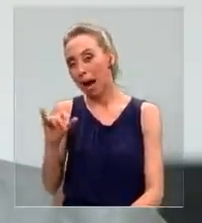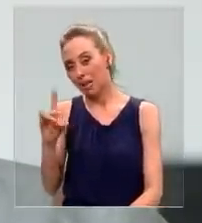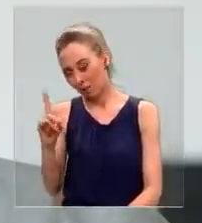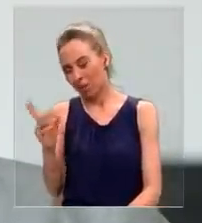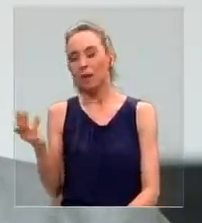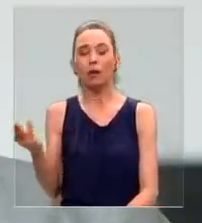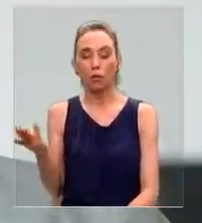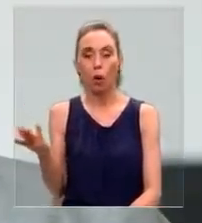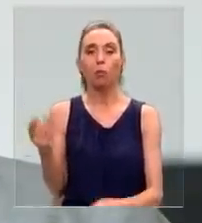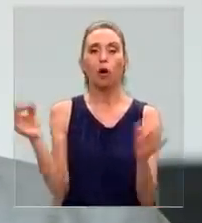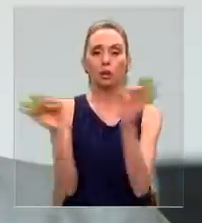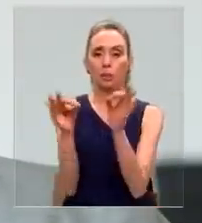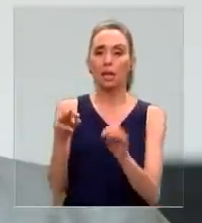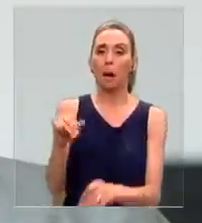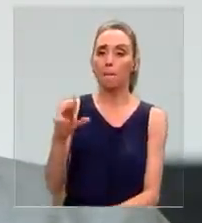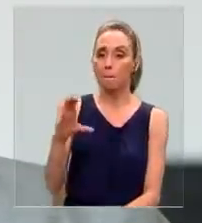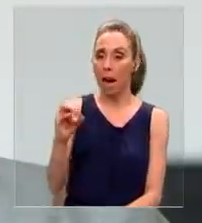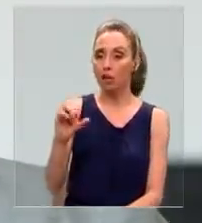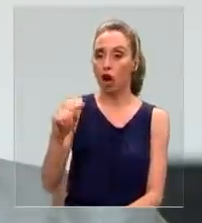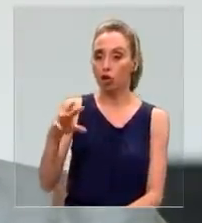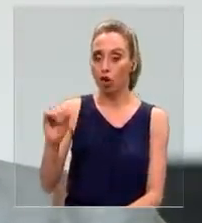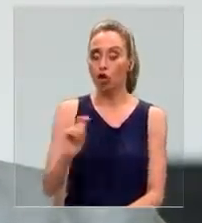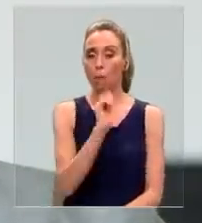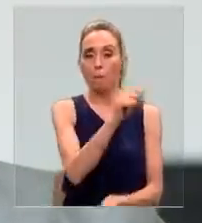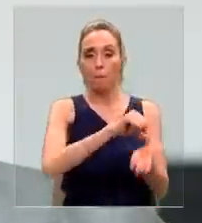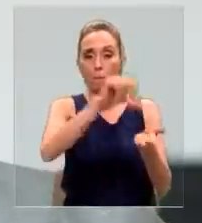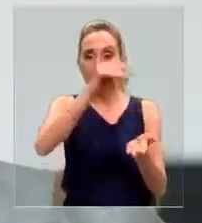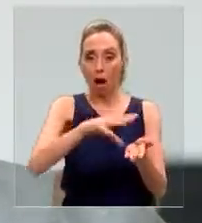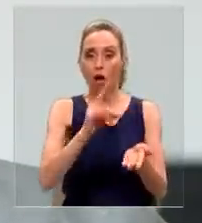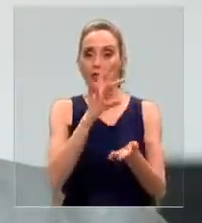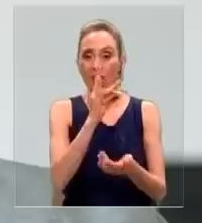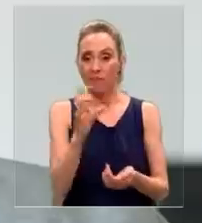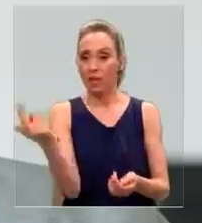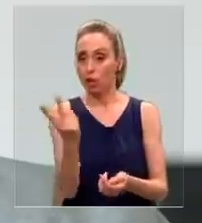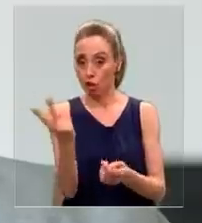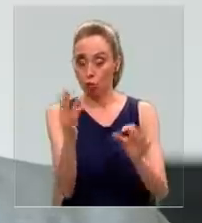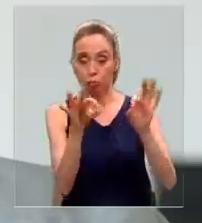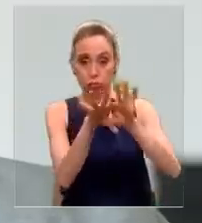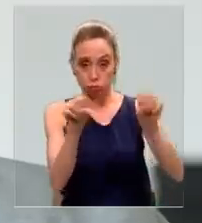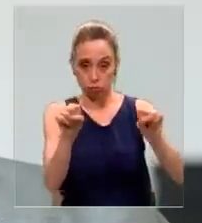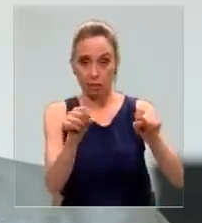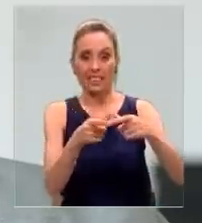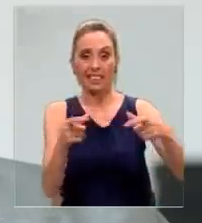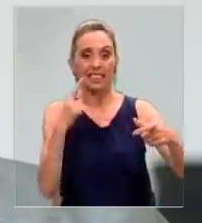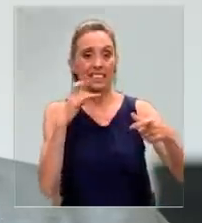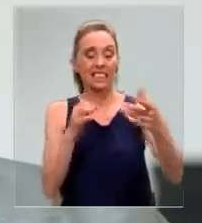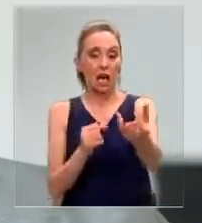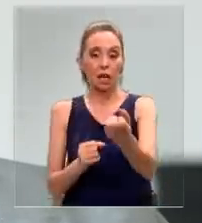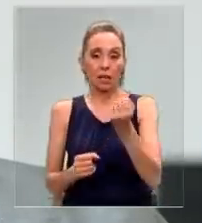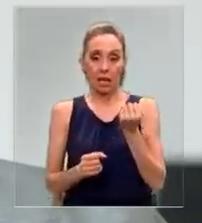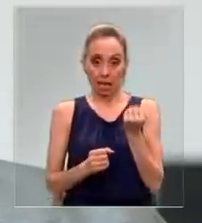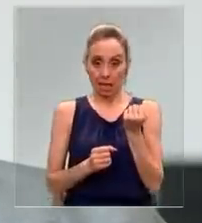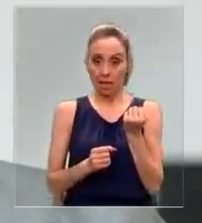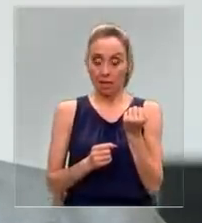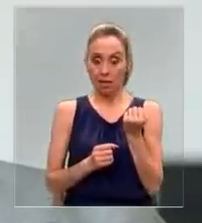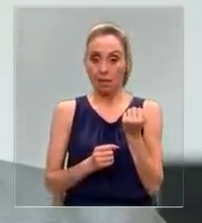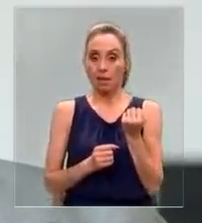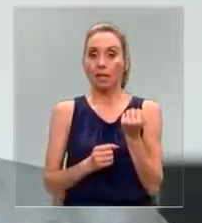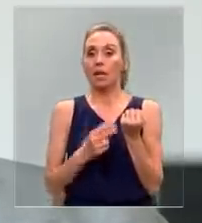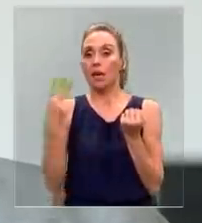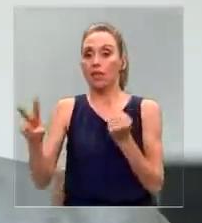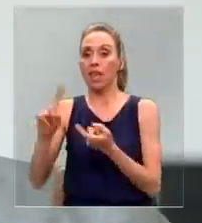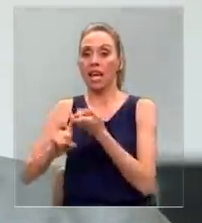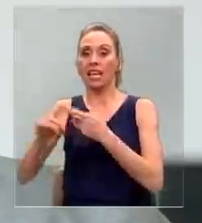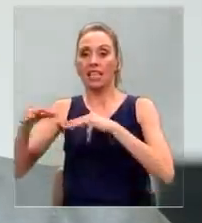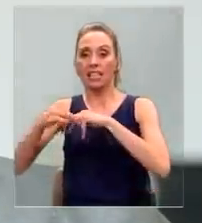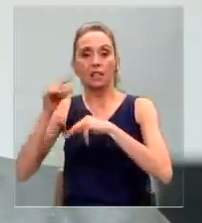se explica que habiendo sido Marco Antonio López quien paga la deuda adquirida por ambos, y habiendo estado de los cheques además siendo de pertenencia de su propia